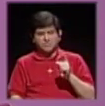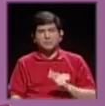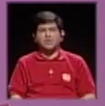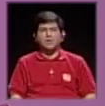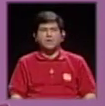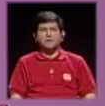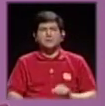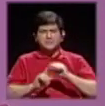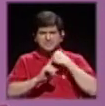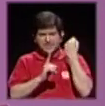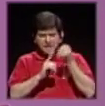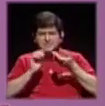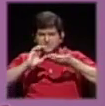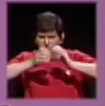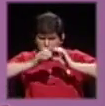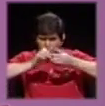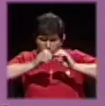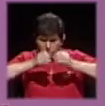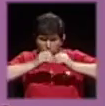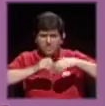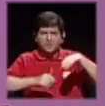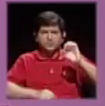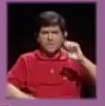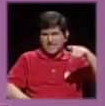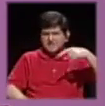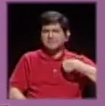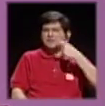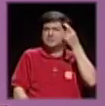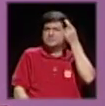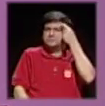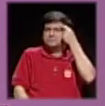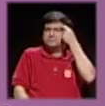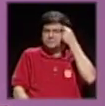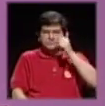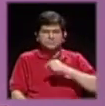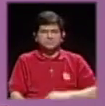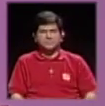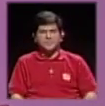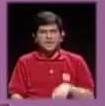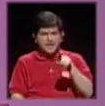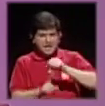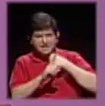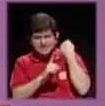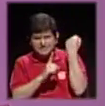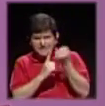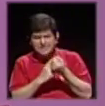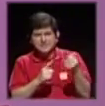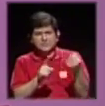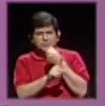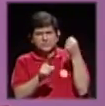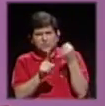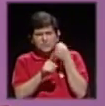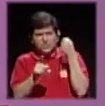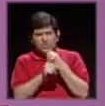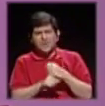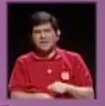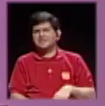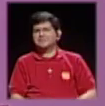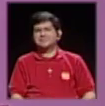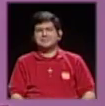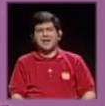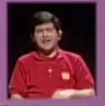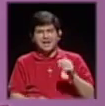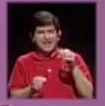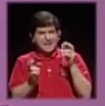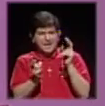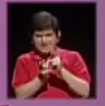relatando sobre estos datos, Elizabeth, yo estaba pensando que esta situación de la violencia sexual no se da